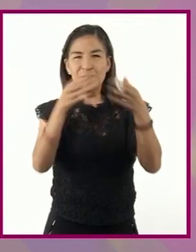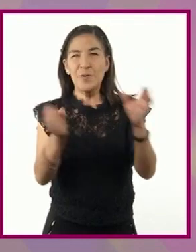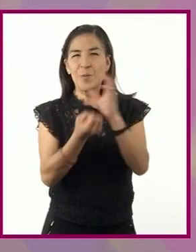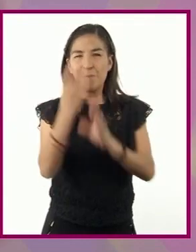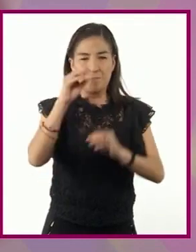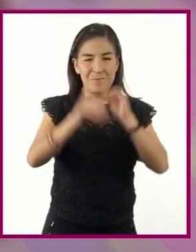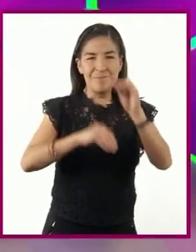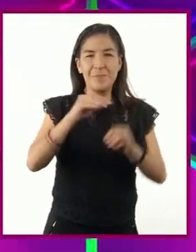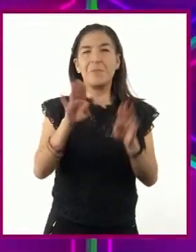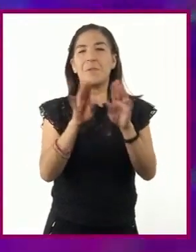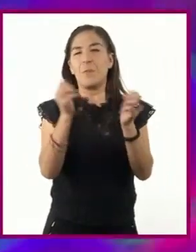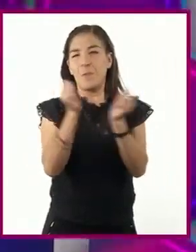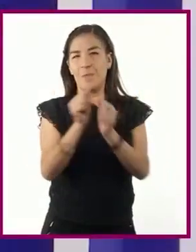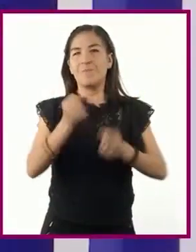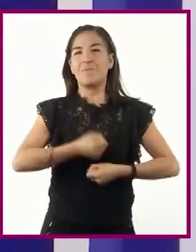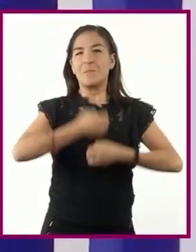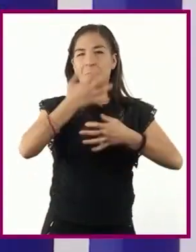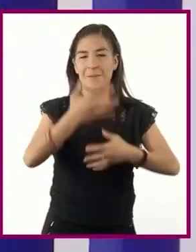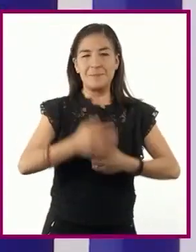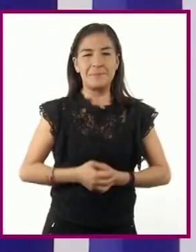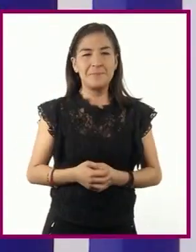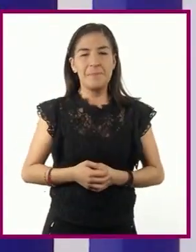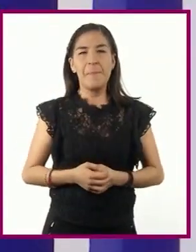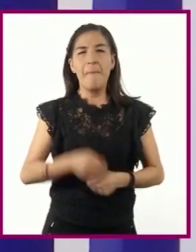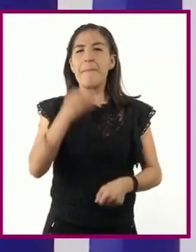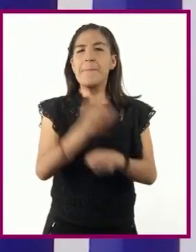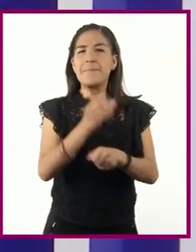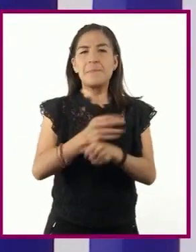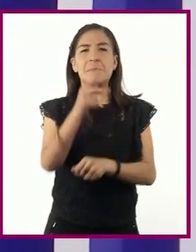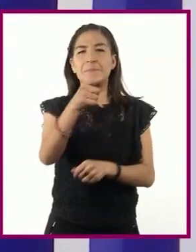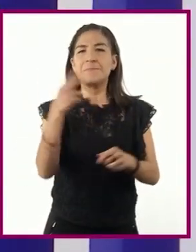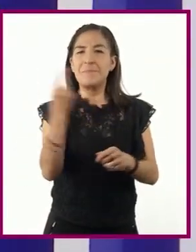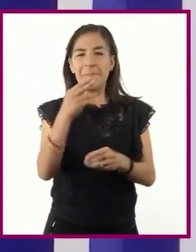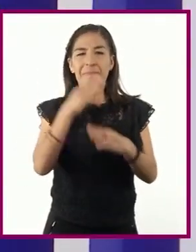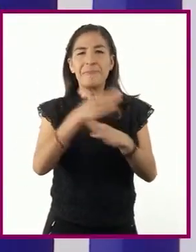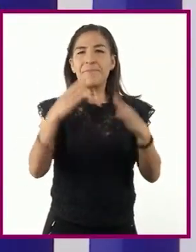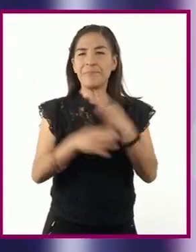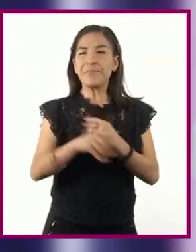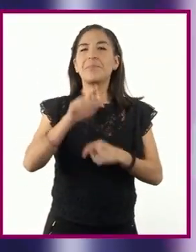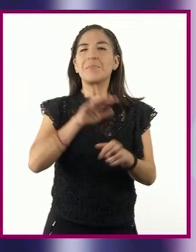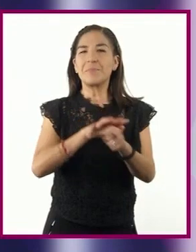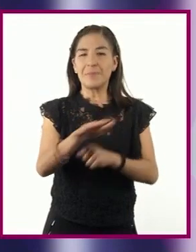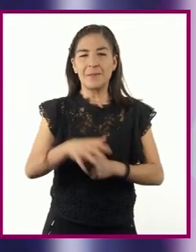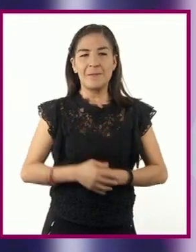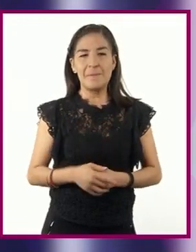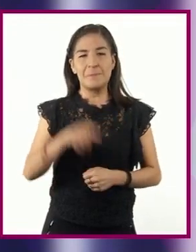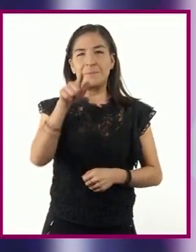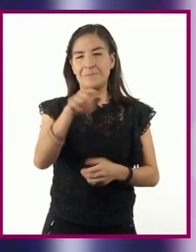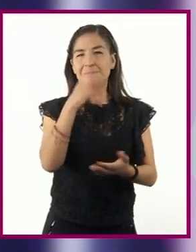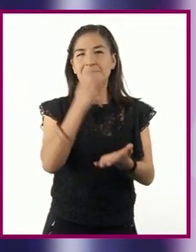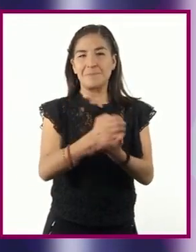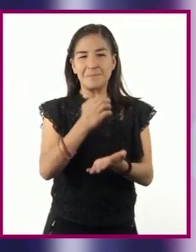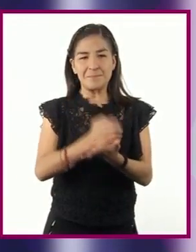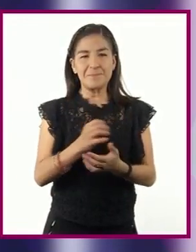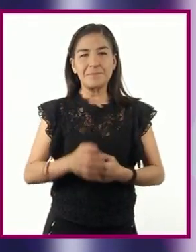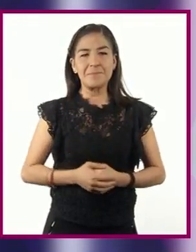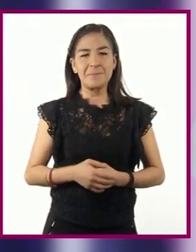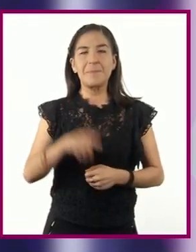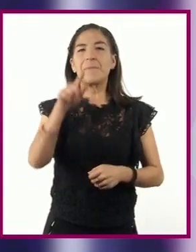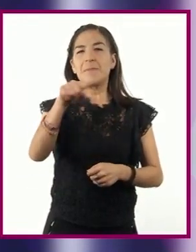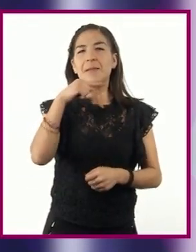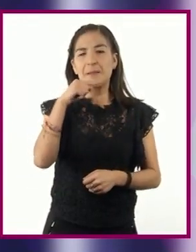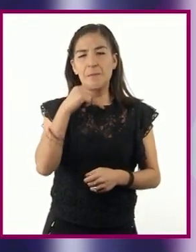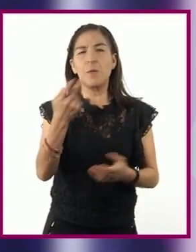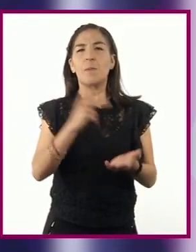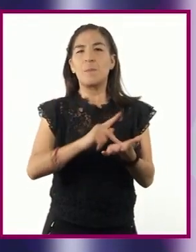plásticos en poemas. Los materiales que van a necesitar para esta sesión son su siempre confiable cuaderno y